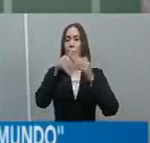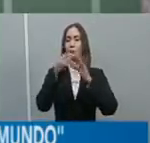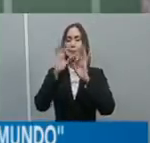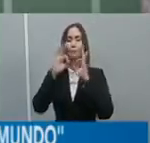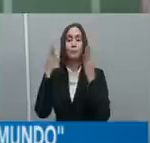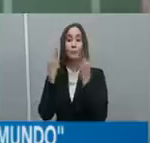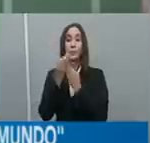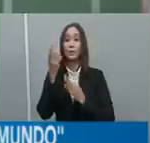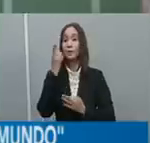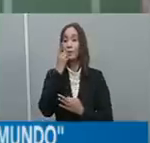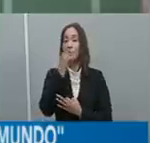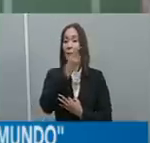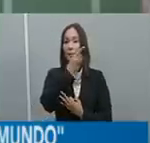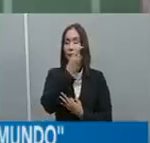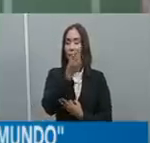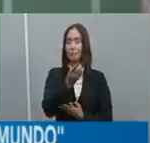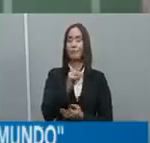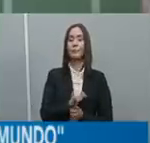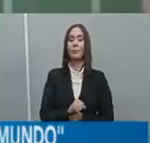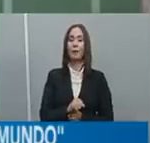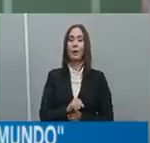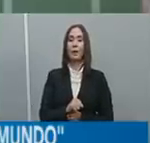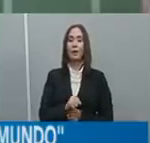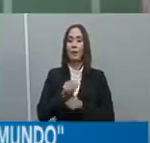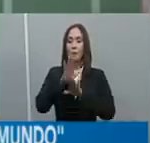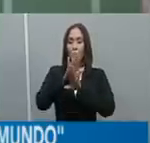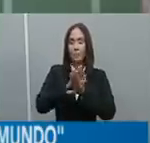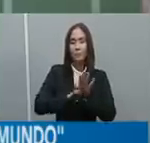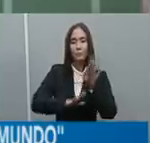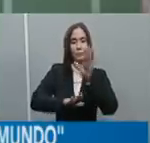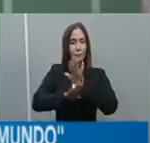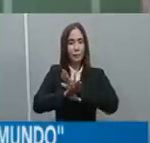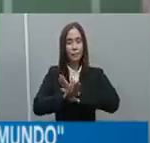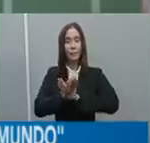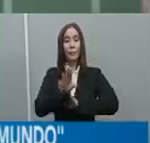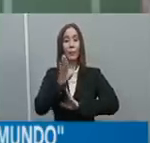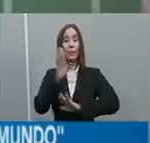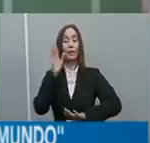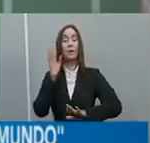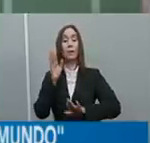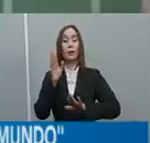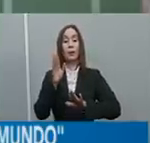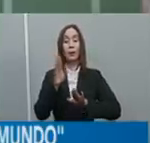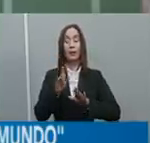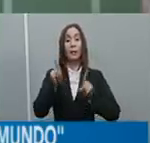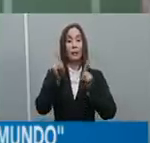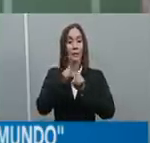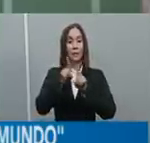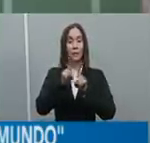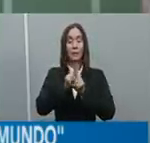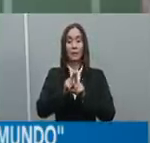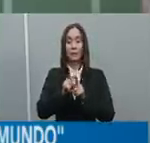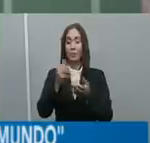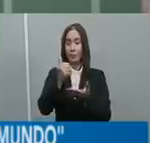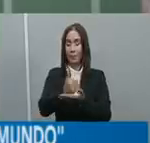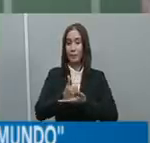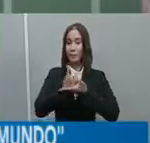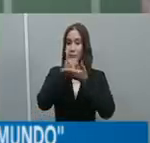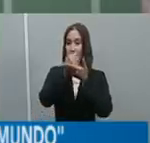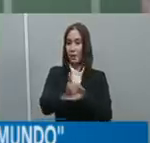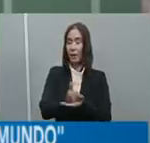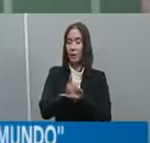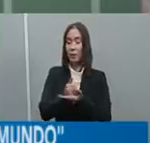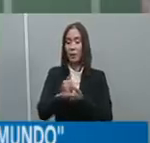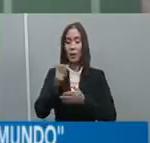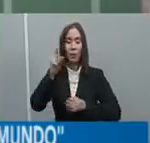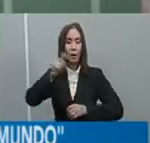salud, para llevarles tranquilidad en medio de la incertidumbre y, por supuesto, para garantizar que tuvieran sus necesidades básicas